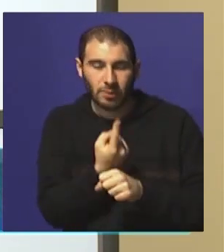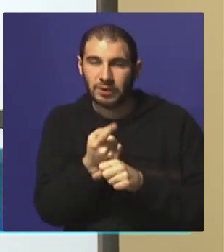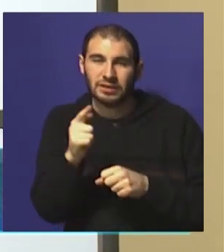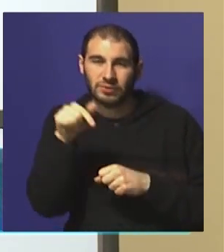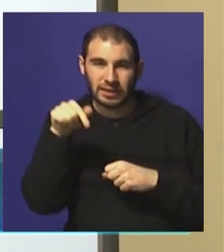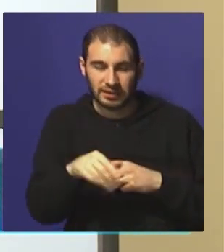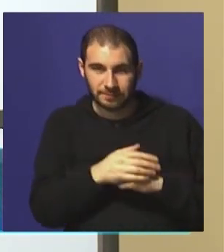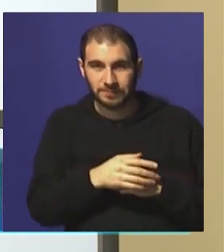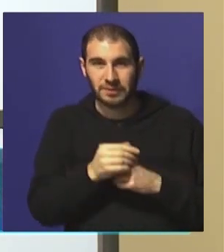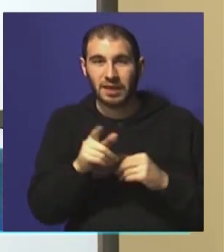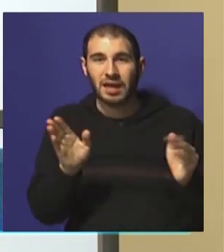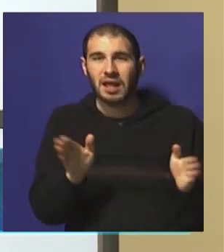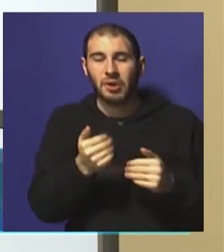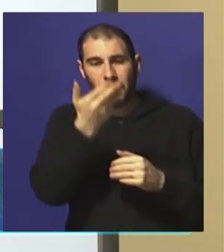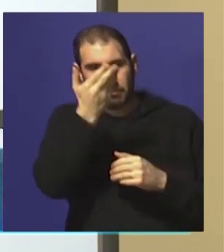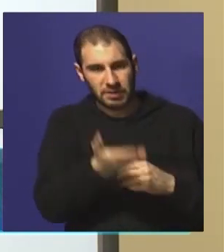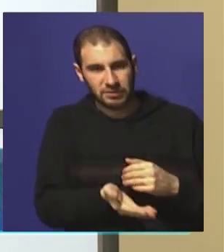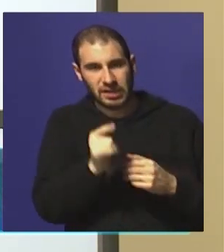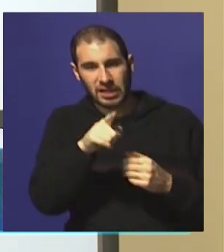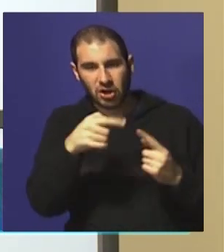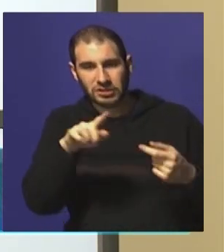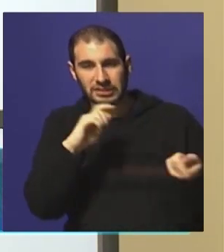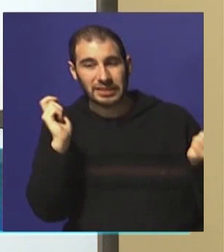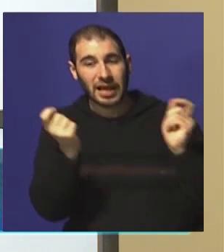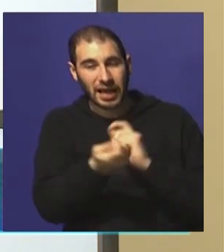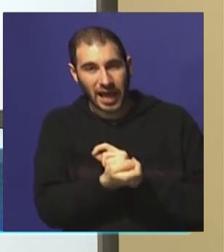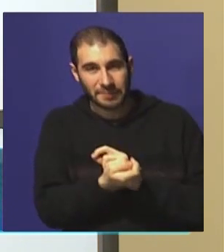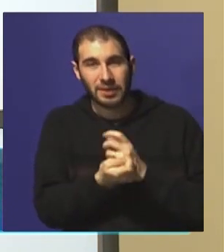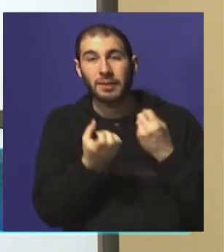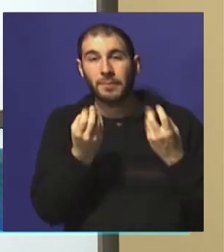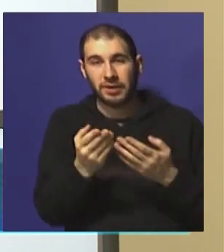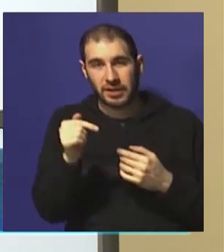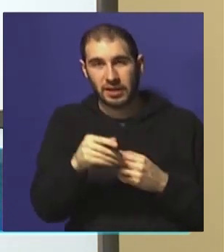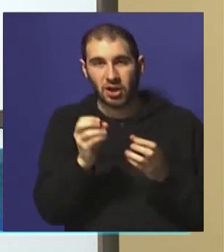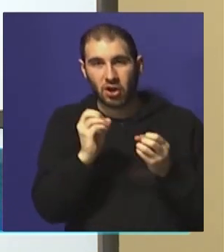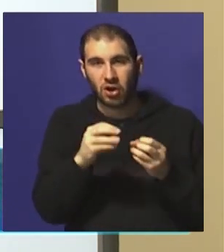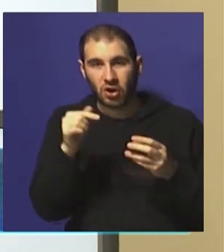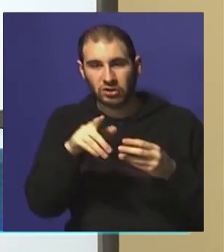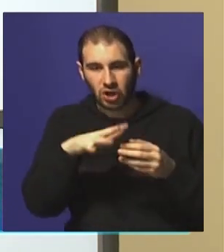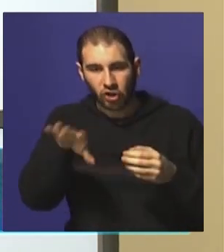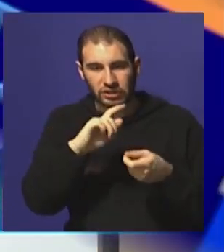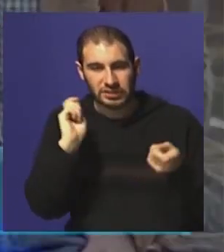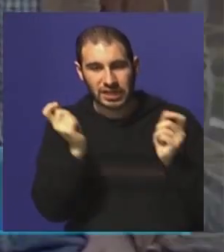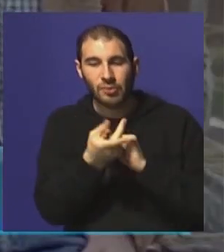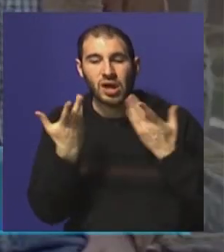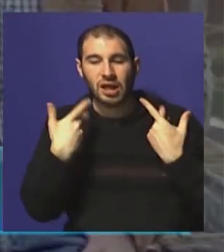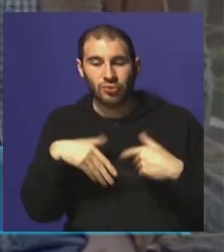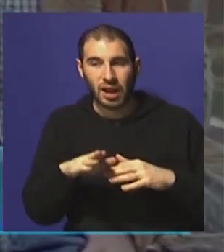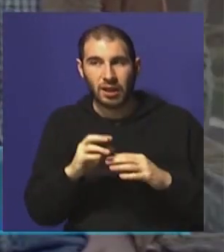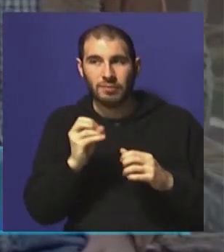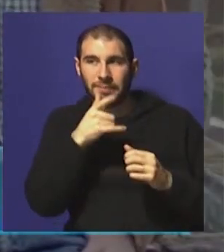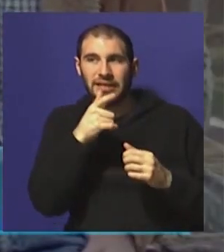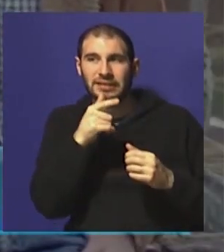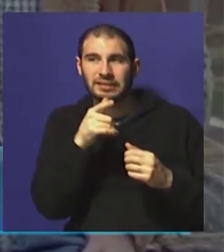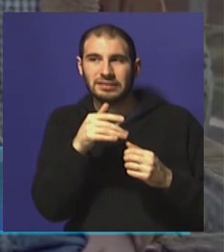lugar. Llega de repente una persona que cambia la trama porque empieza a cambiar este contexto natural por una especie